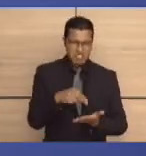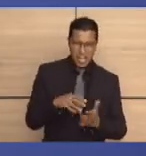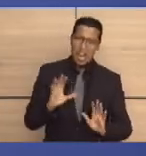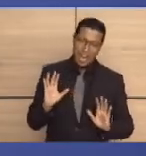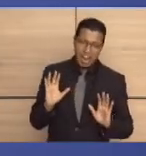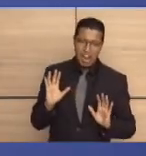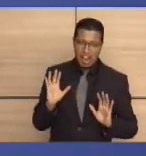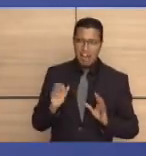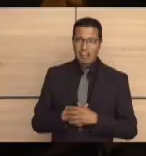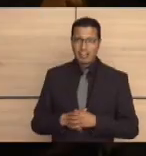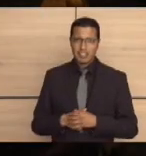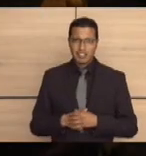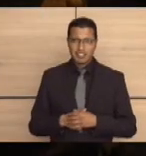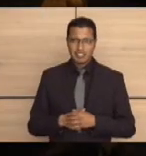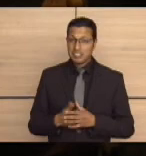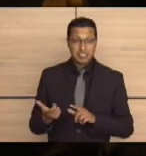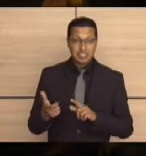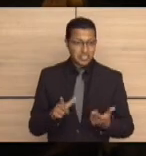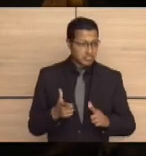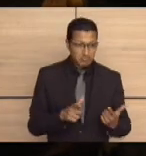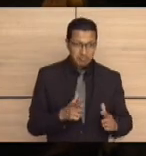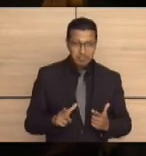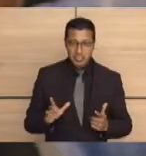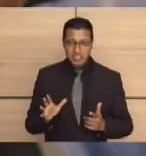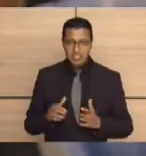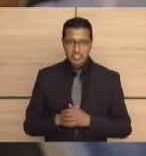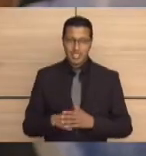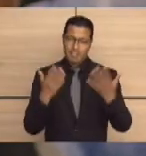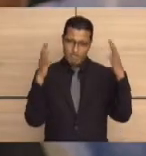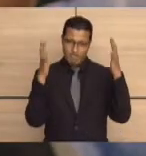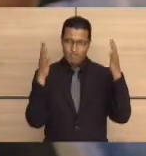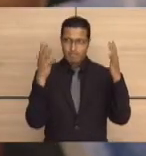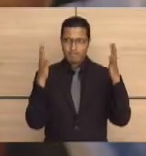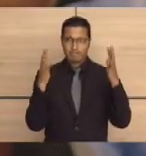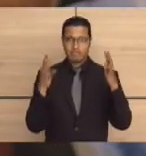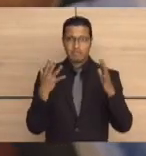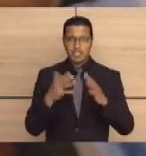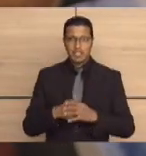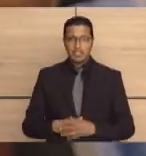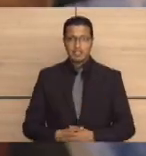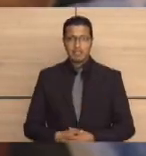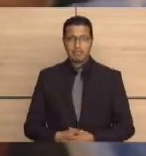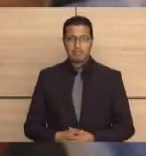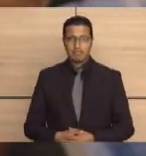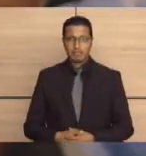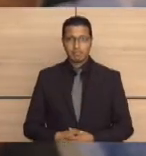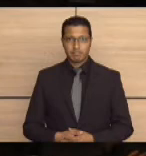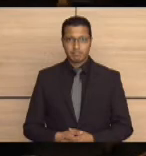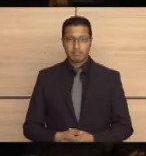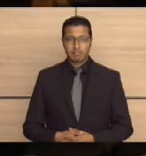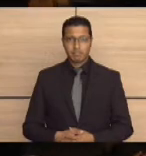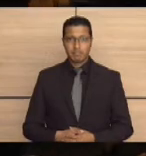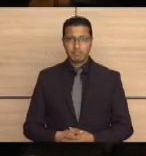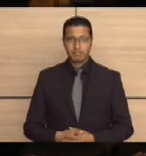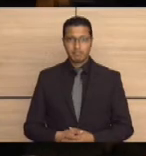puede ser. ¿Estamos listos? Bueno, perfecto. Listos, ahora sí, un aplauso inmenso para Totó la bombocina.